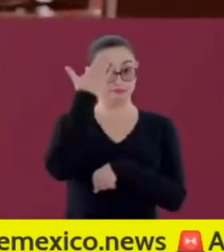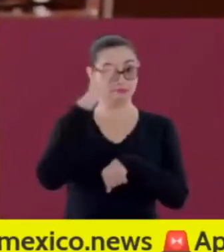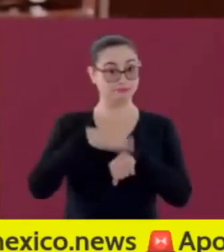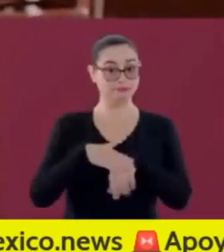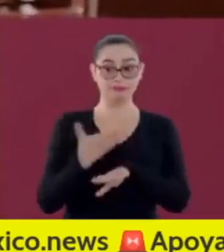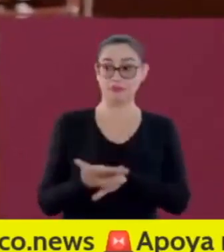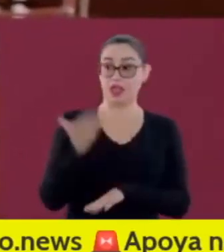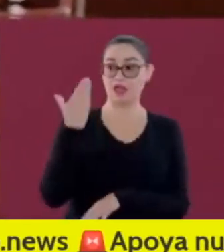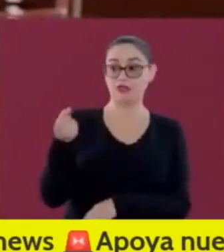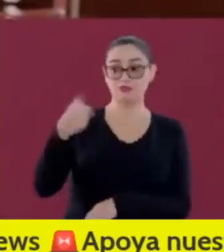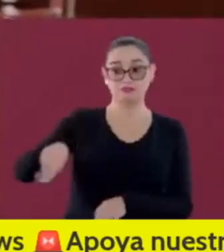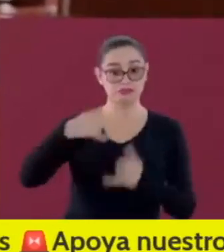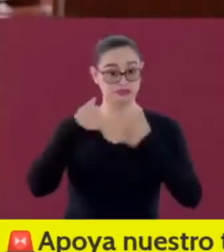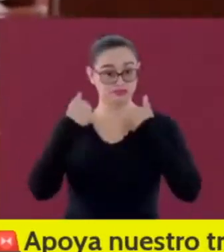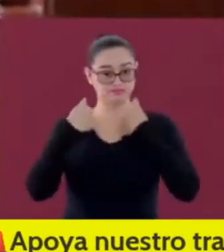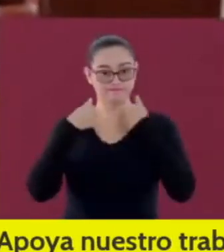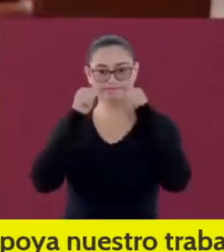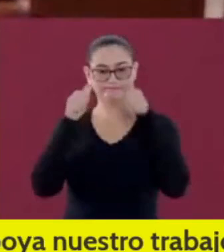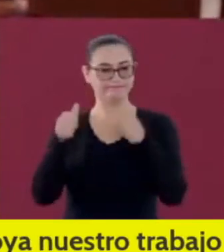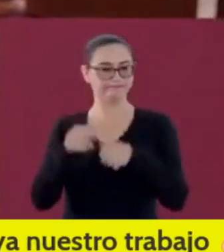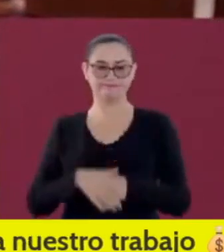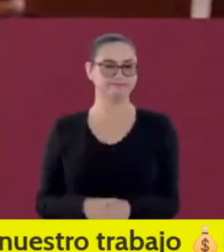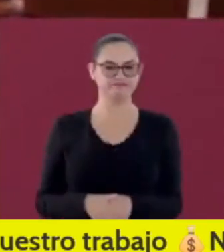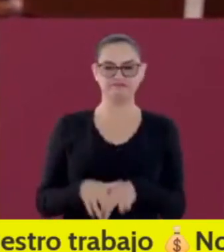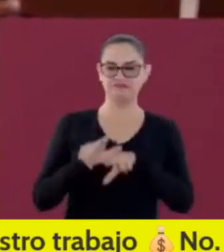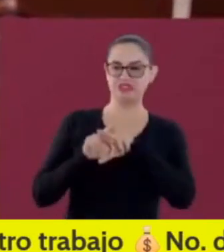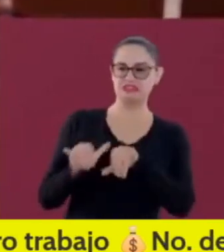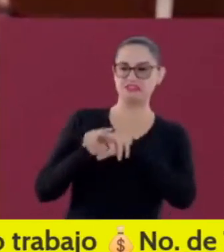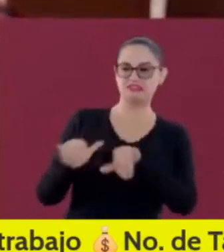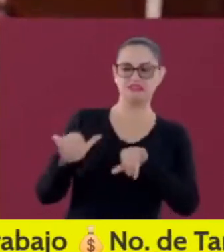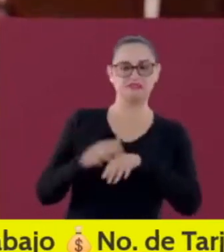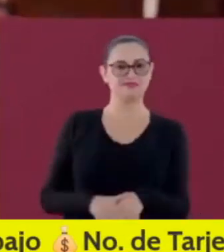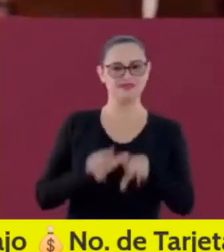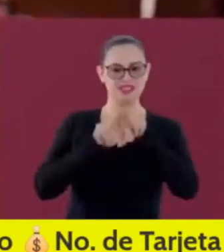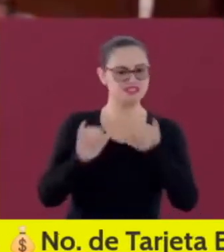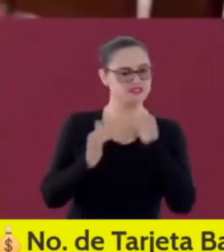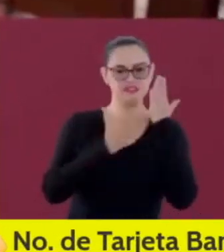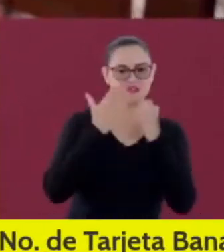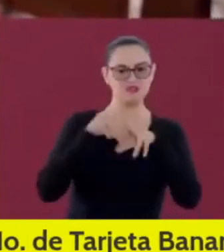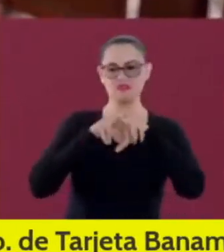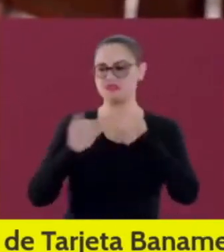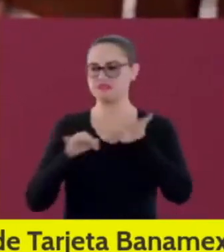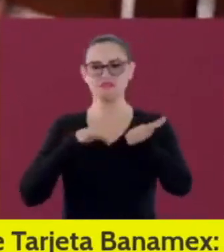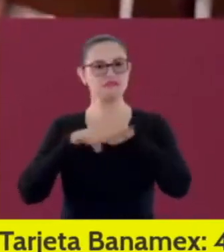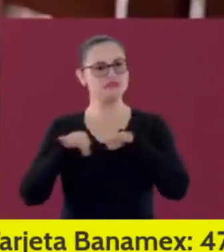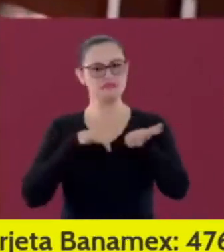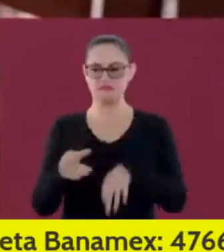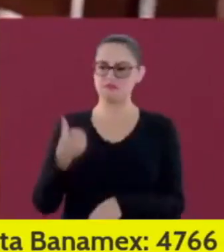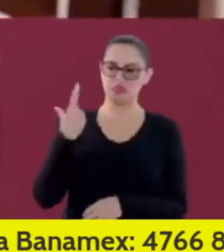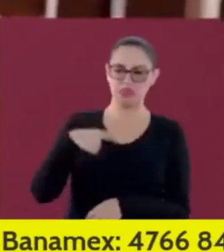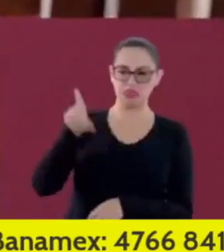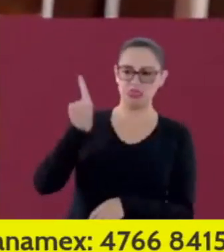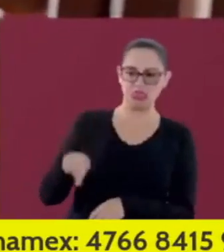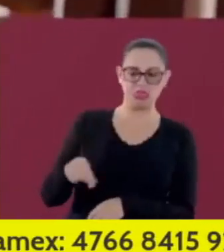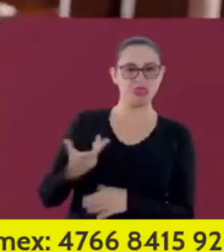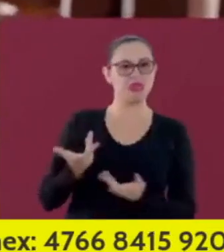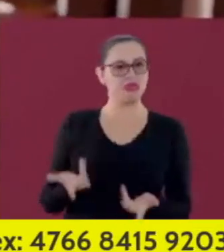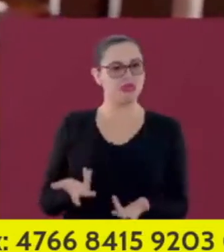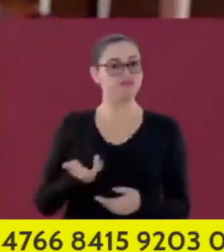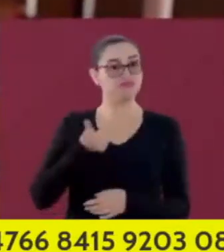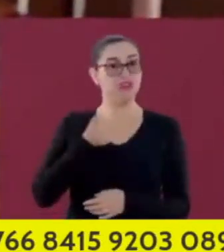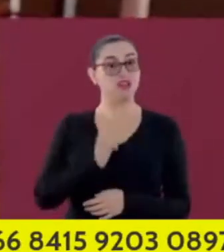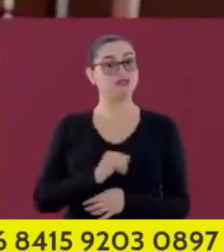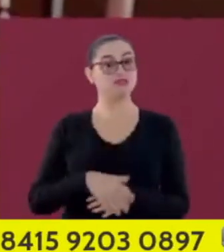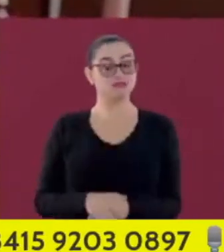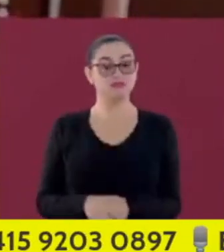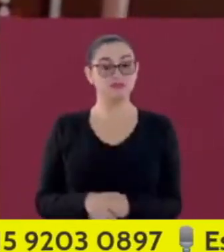No olvidemos, antes no se atendía a los jóvenes, se les llamaba ninis, ni estudian ni trabajan de